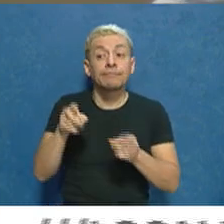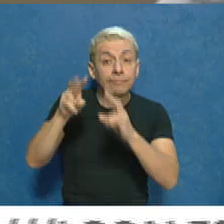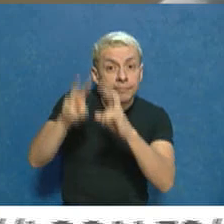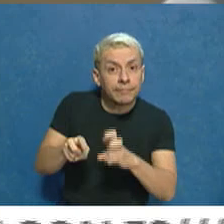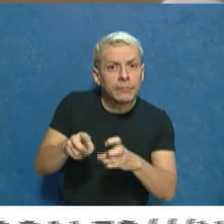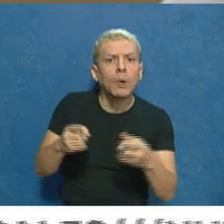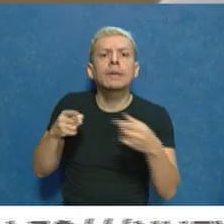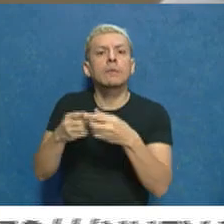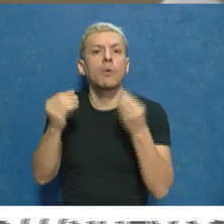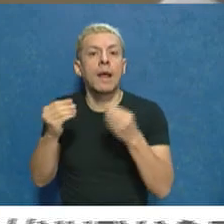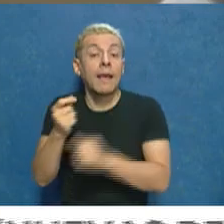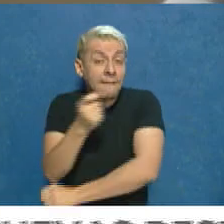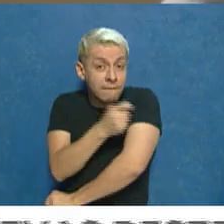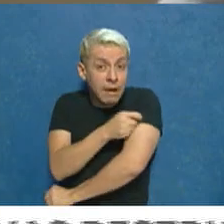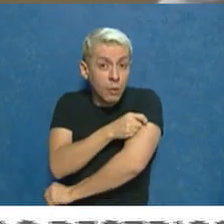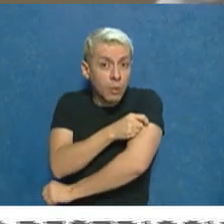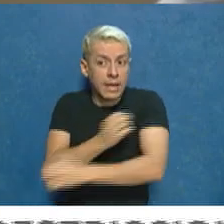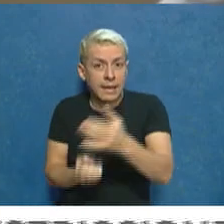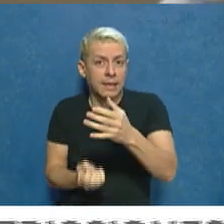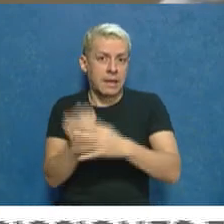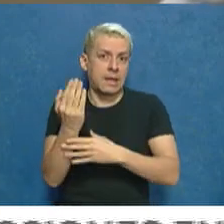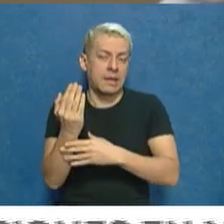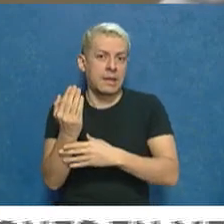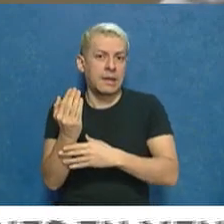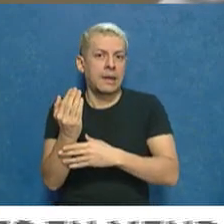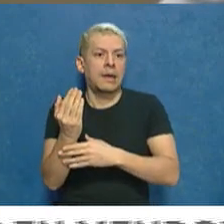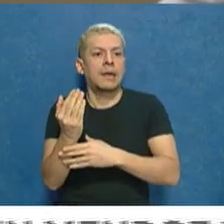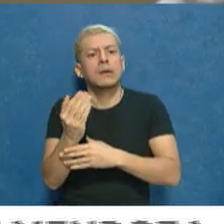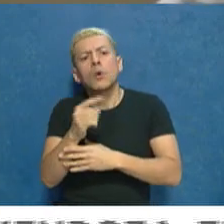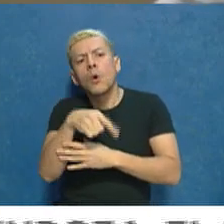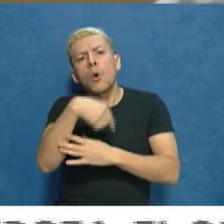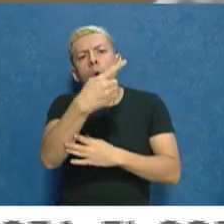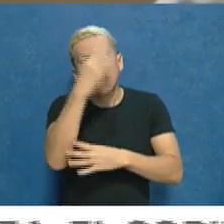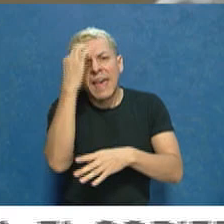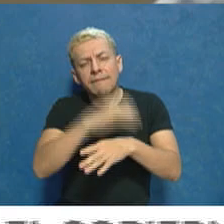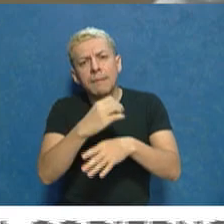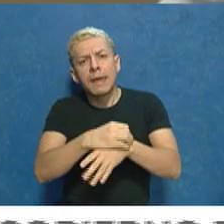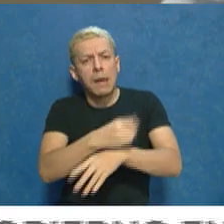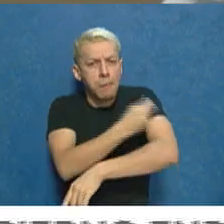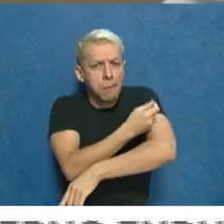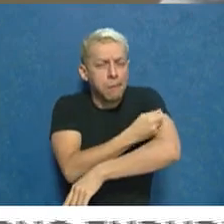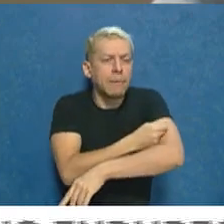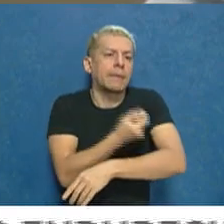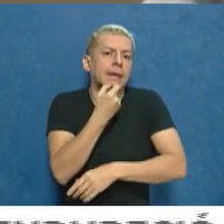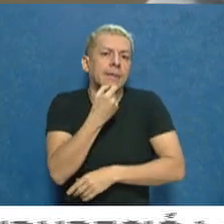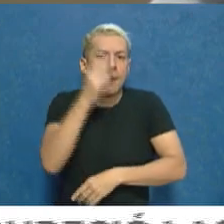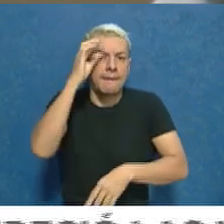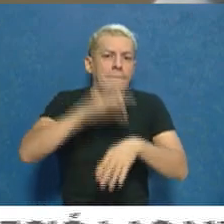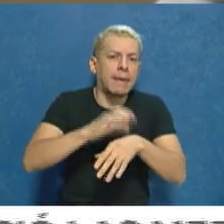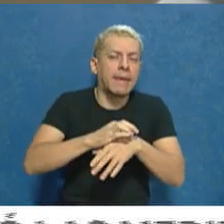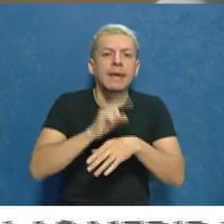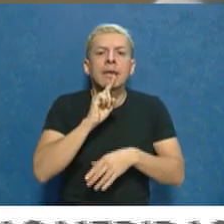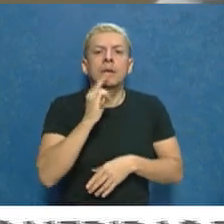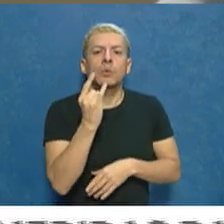una vacuna que originalmente se utiliza para otra indicación, en este caso tuberculosis,